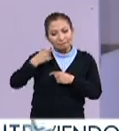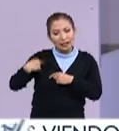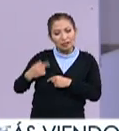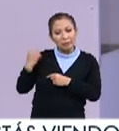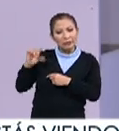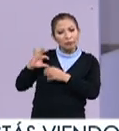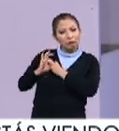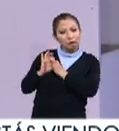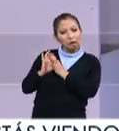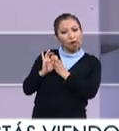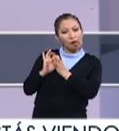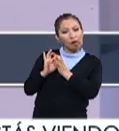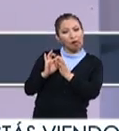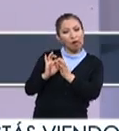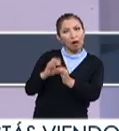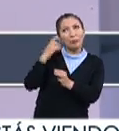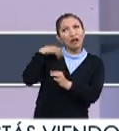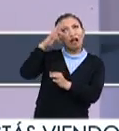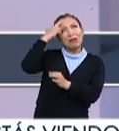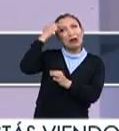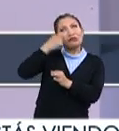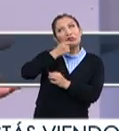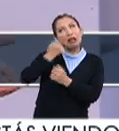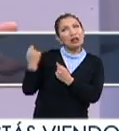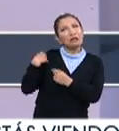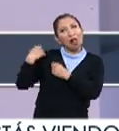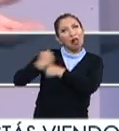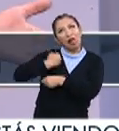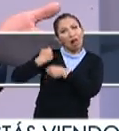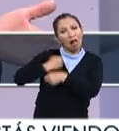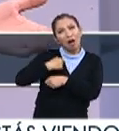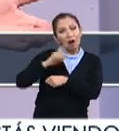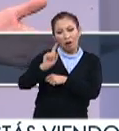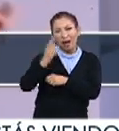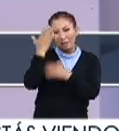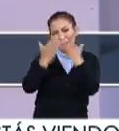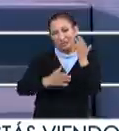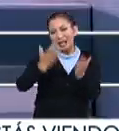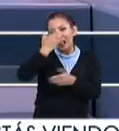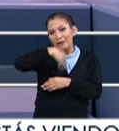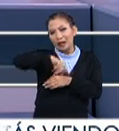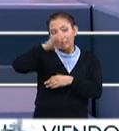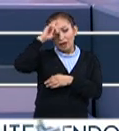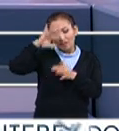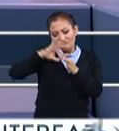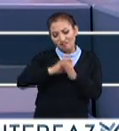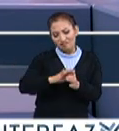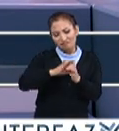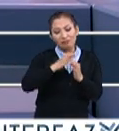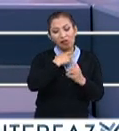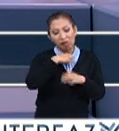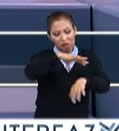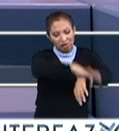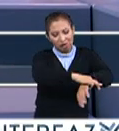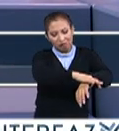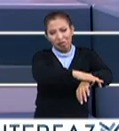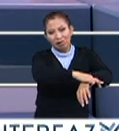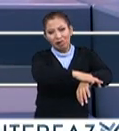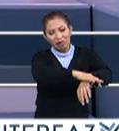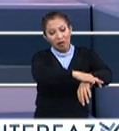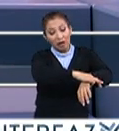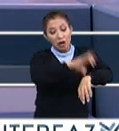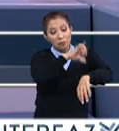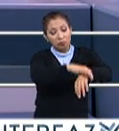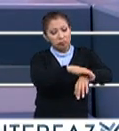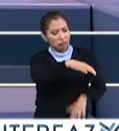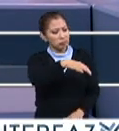darse cuenta, y a veces somos como el elefante que toda la vida o 20 años tuvo amarrada con una cadena, una pata, y